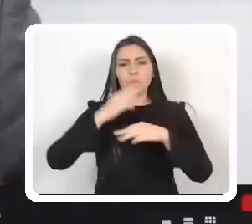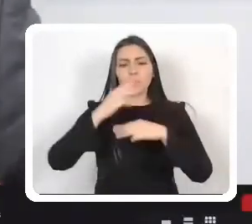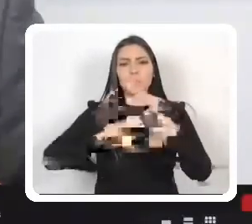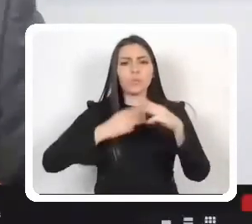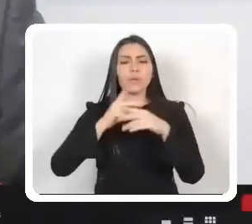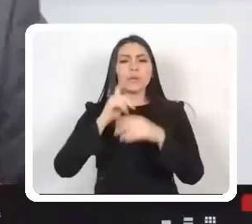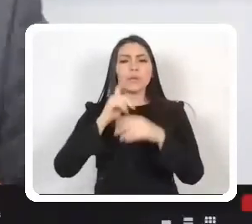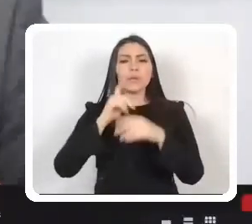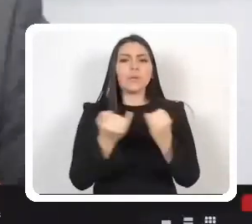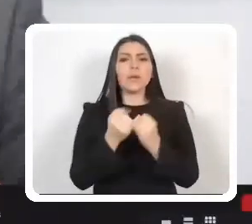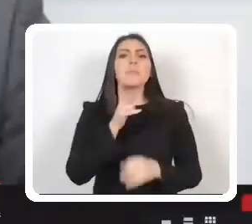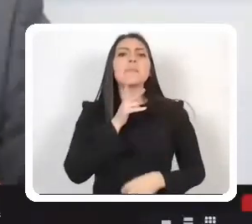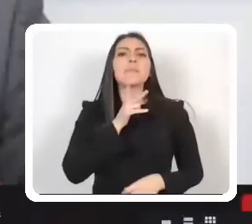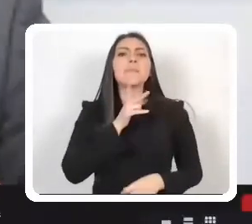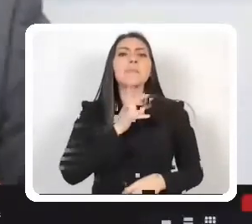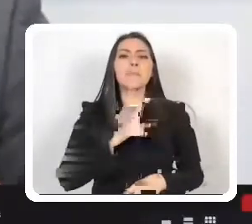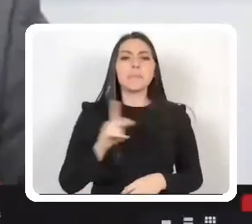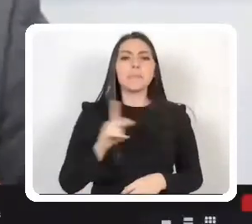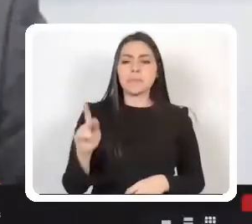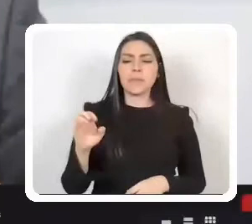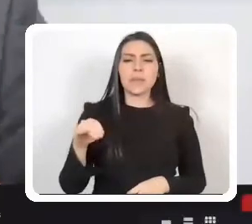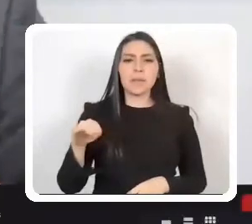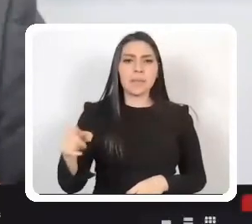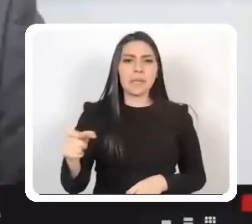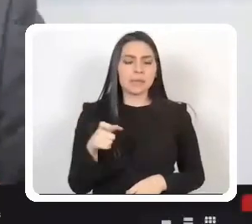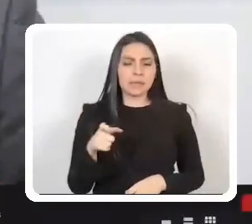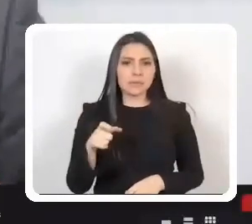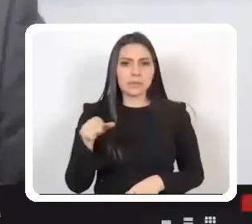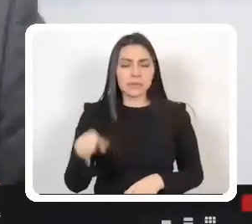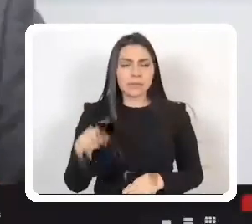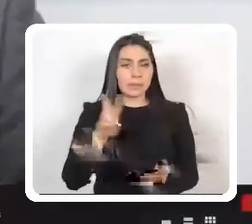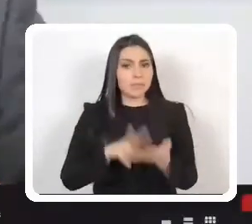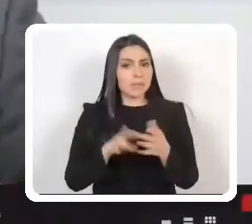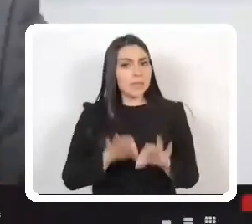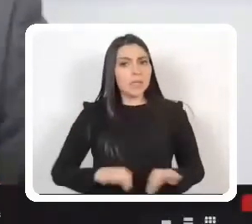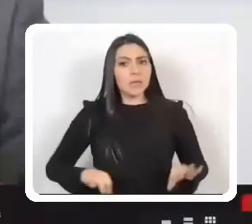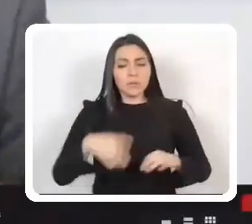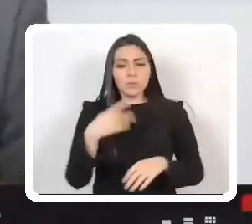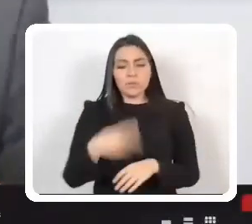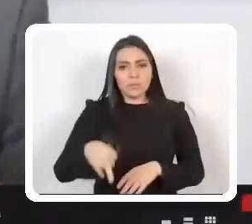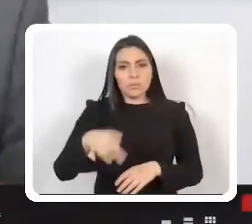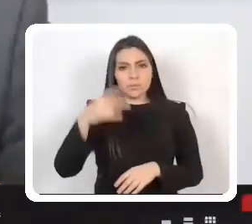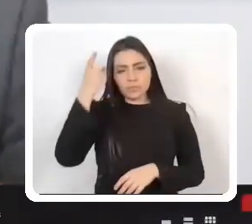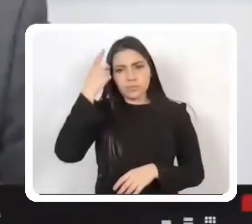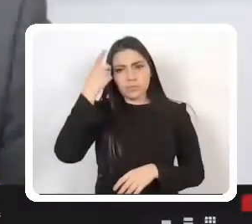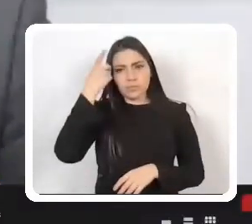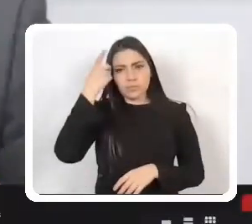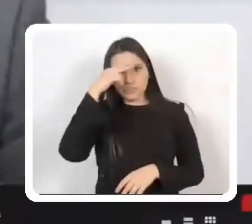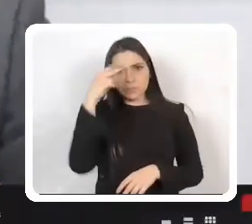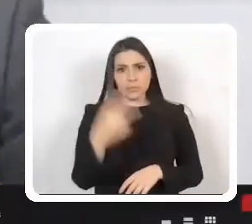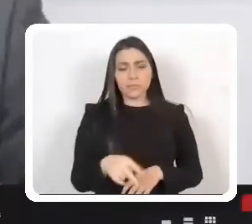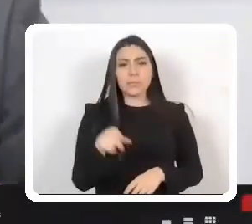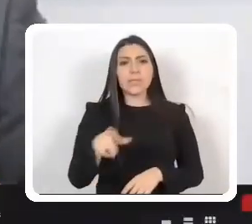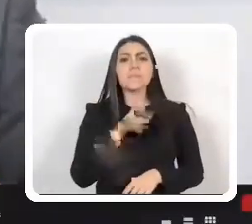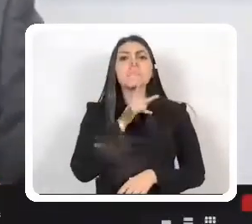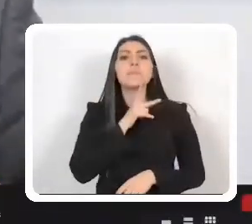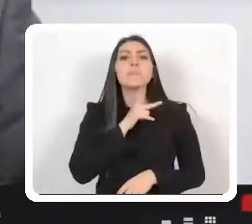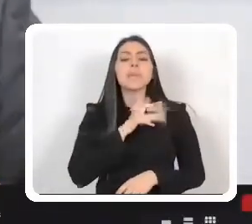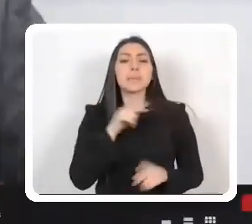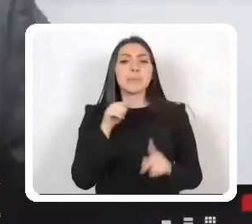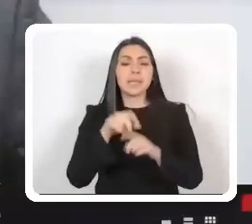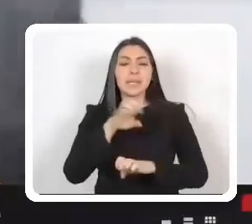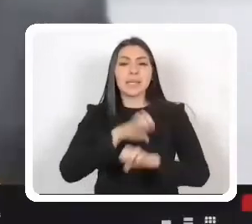Pemex, garante de nuestra soberanía energética. Pemex se convirtió en la empresa pública responsable